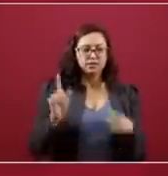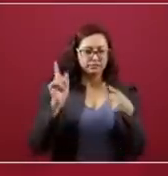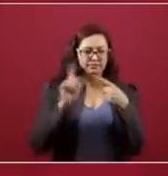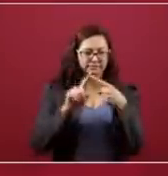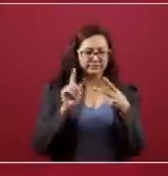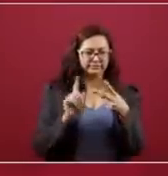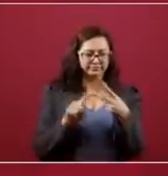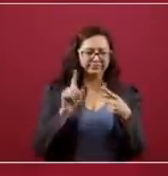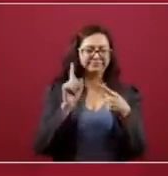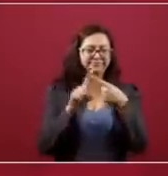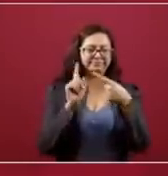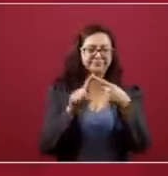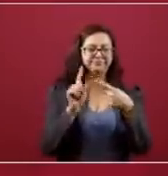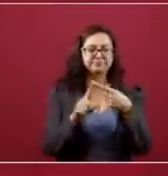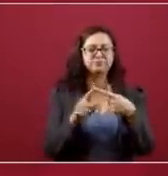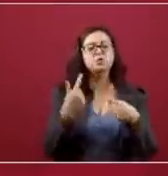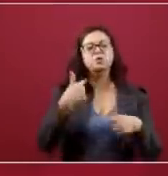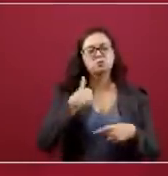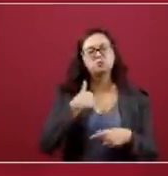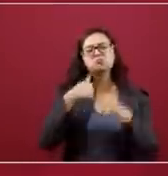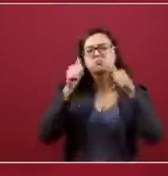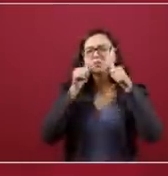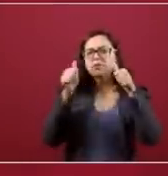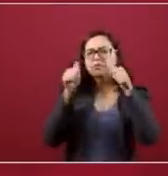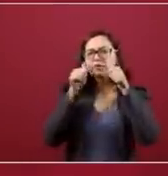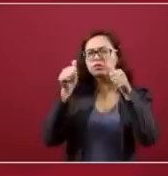hicieron legisladores